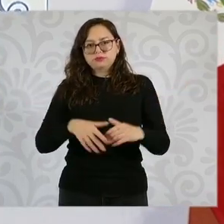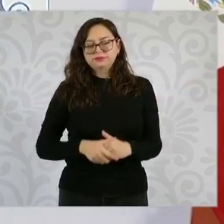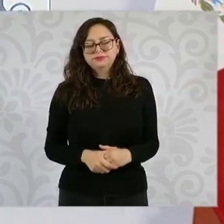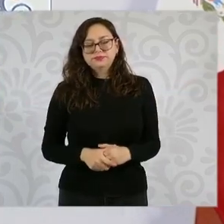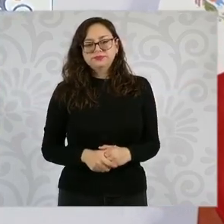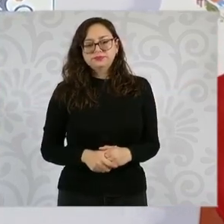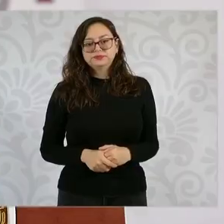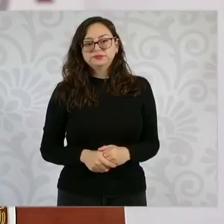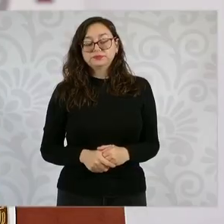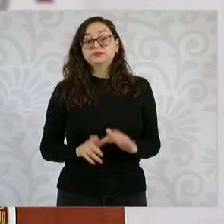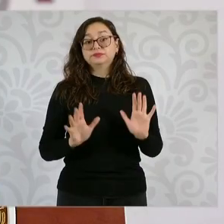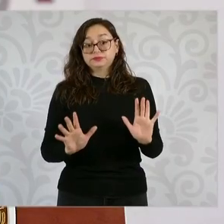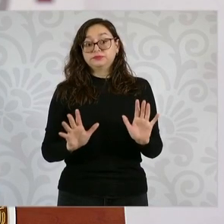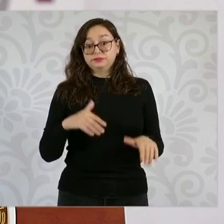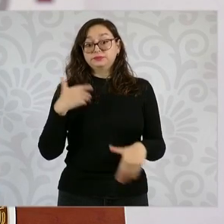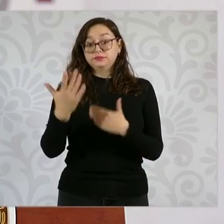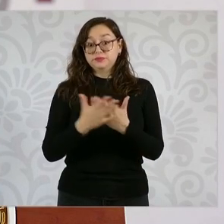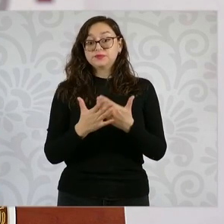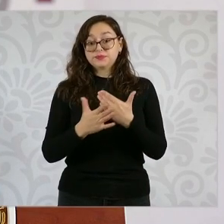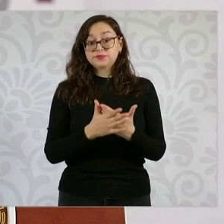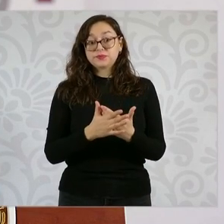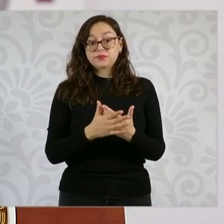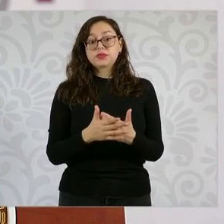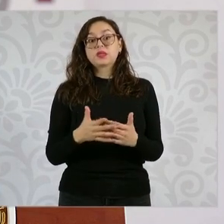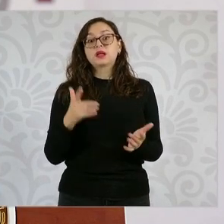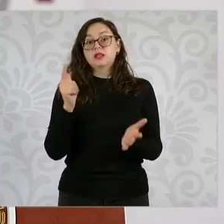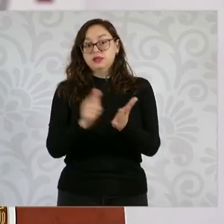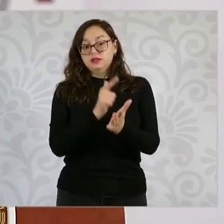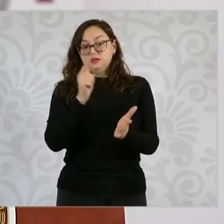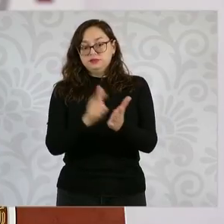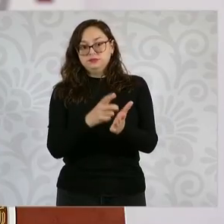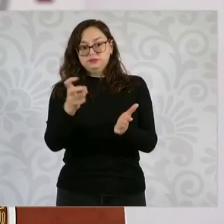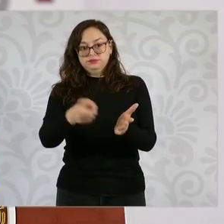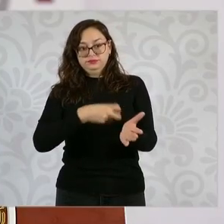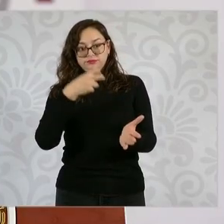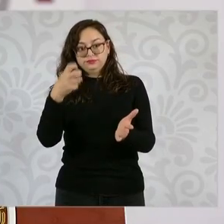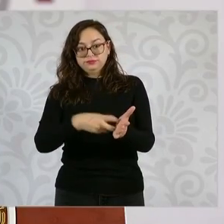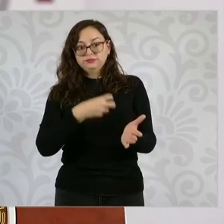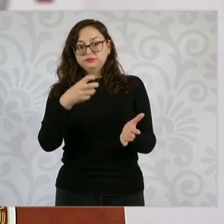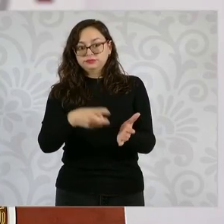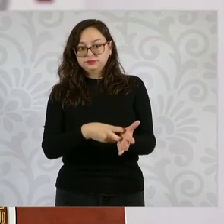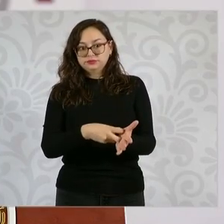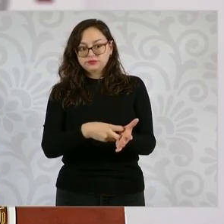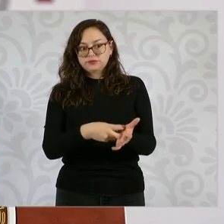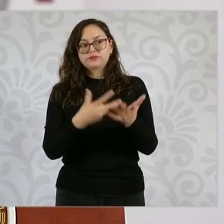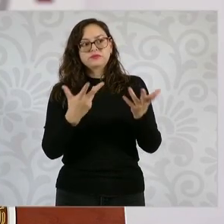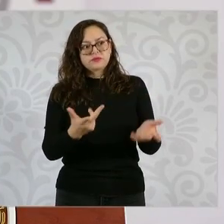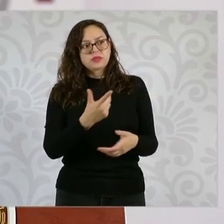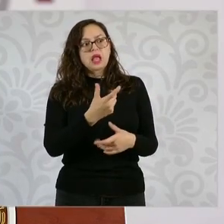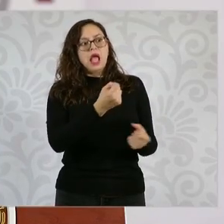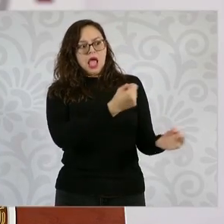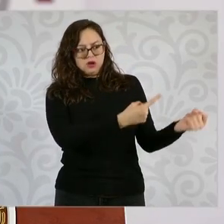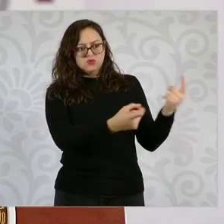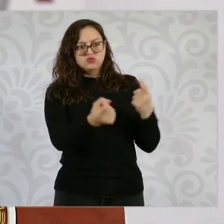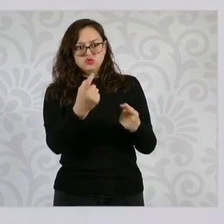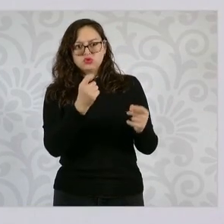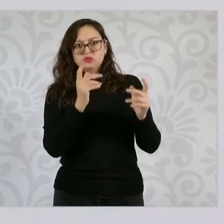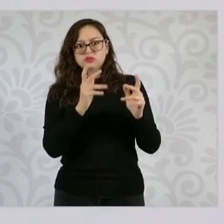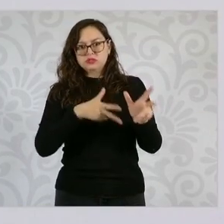Como saben, viene una reforma constitucional también que respeta las concesiones actuales, pero